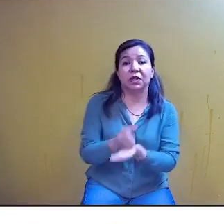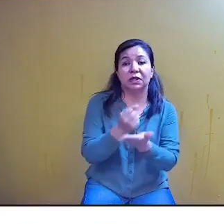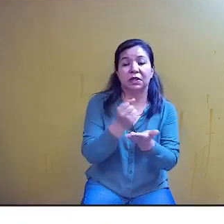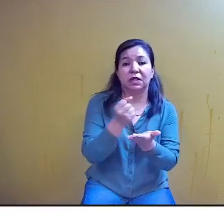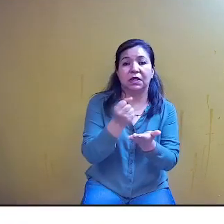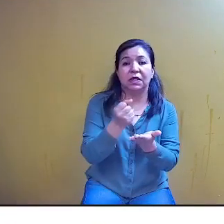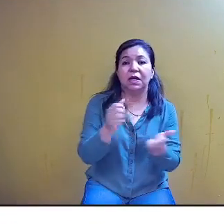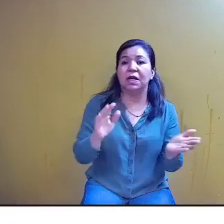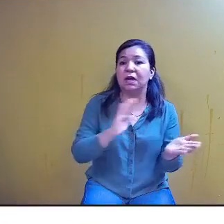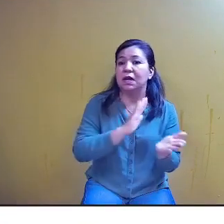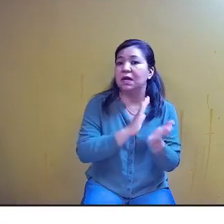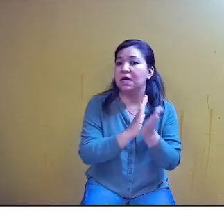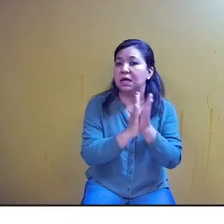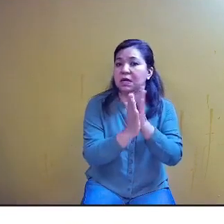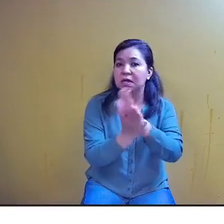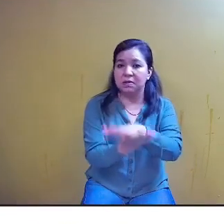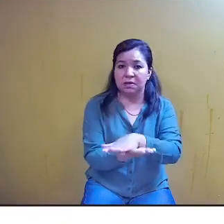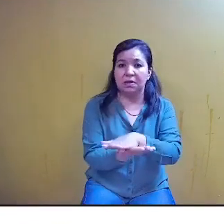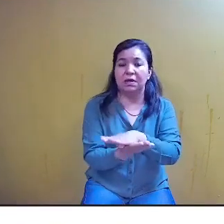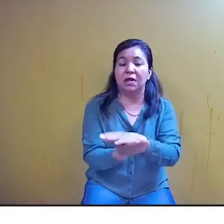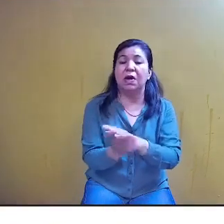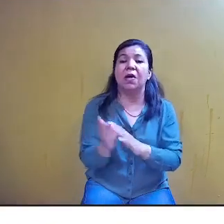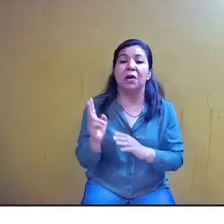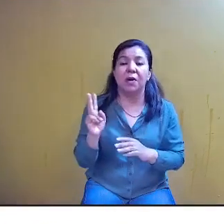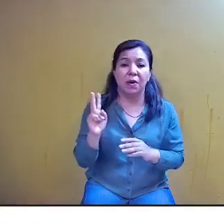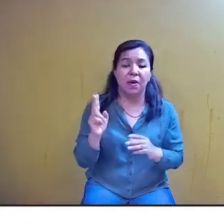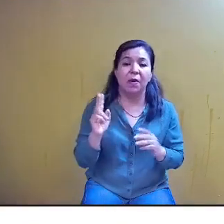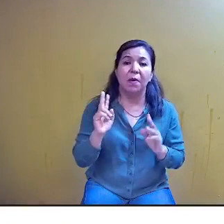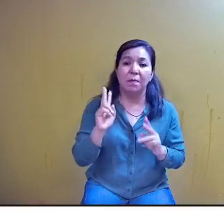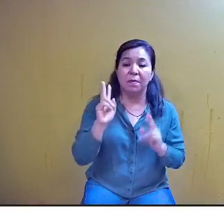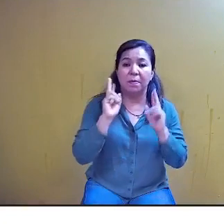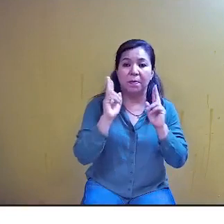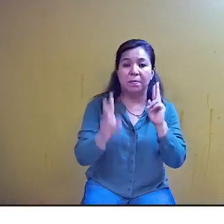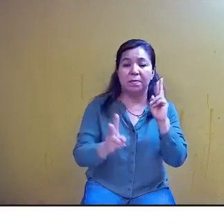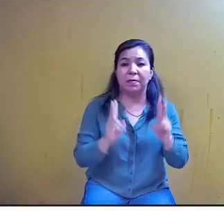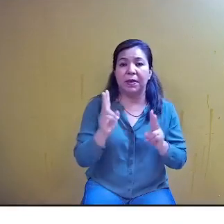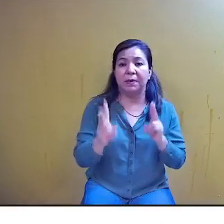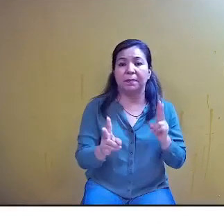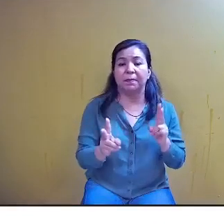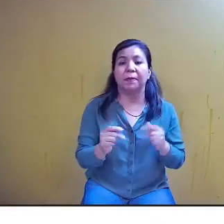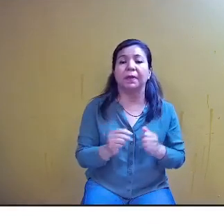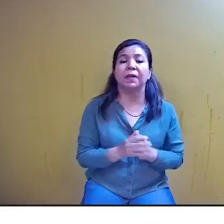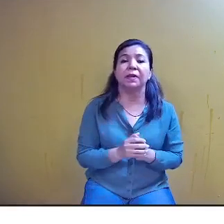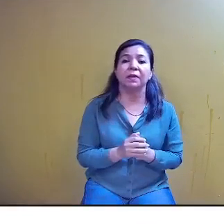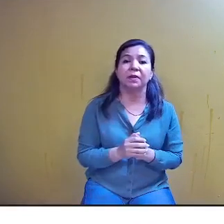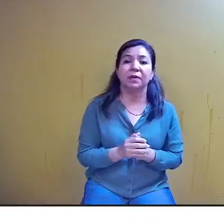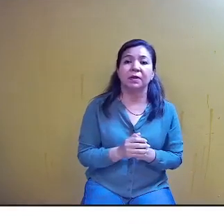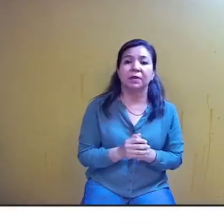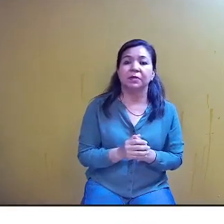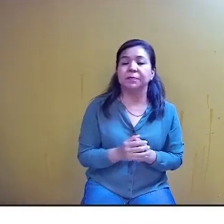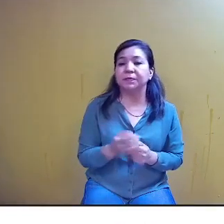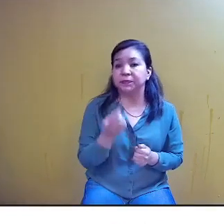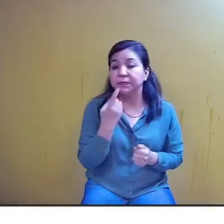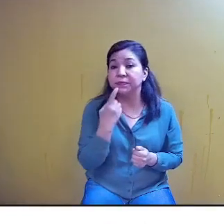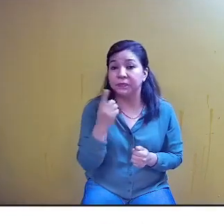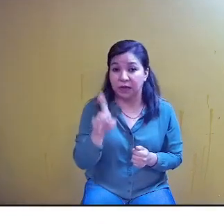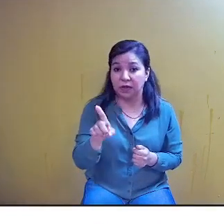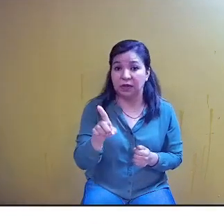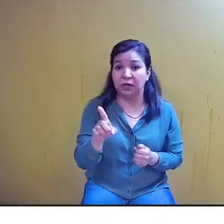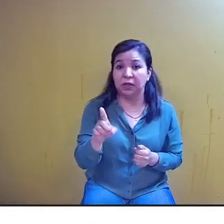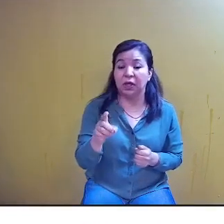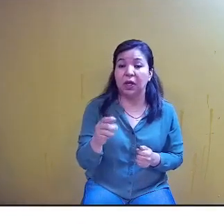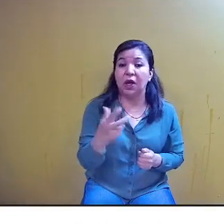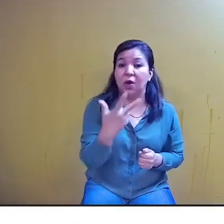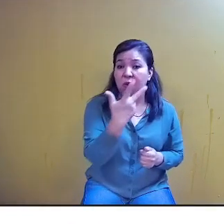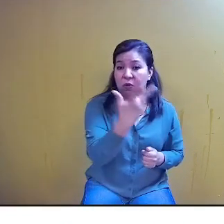La transformación con cambio va. Para acreditar los hechos denunciados, el quejoso ofreció 8 ligas electrónicas